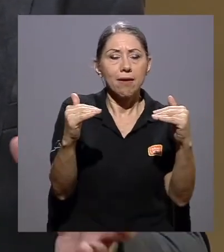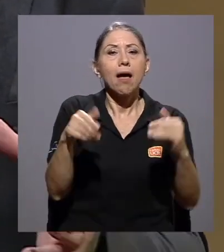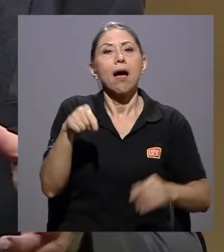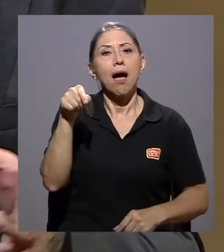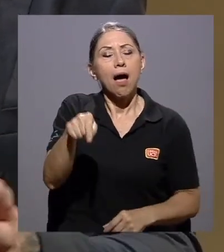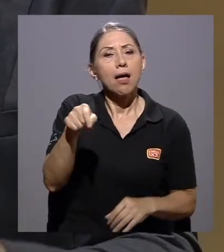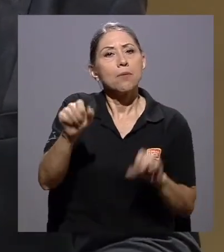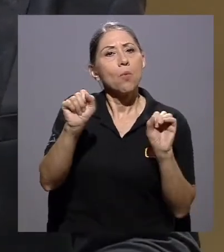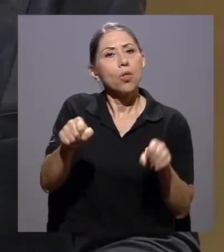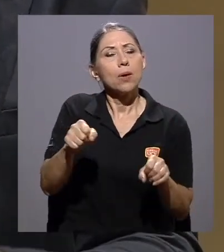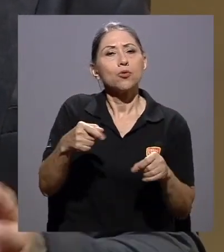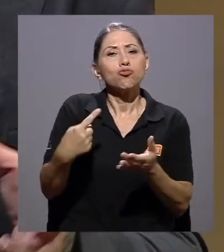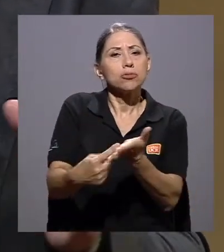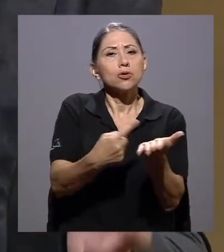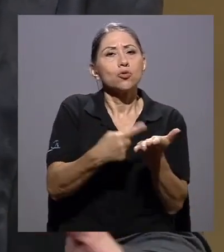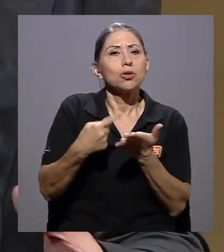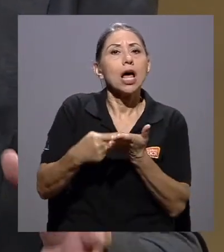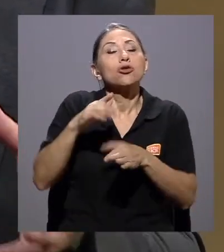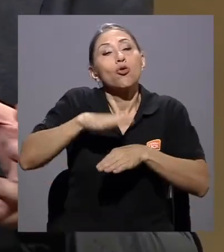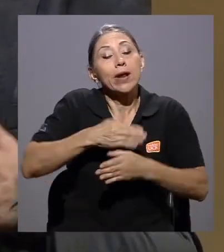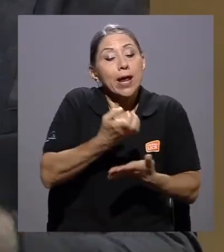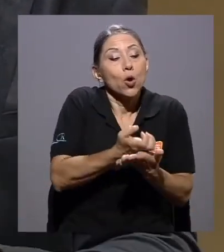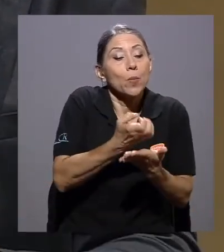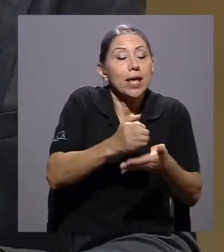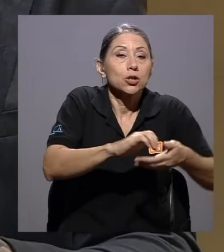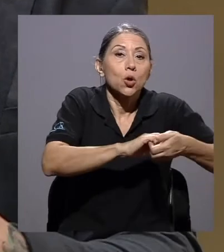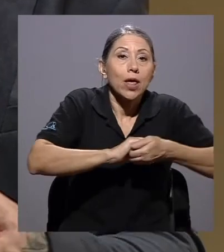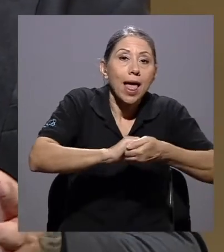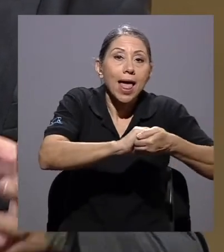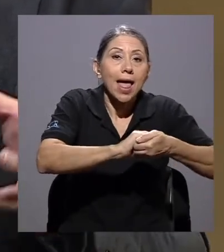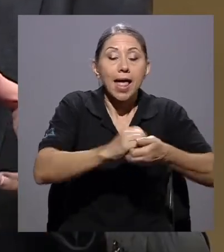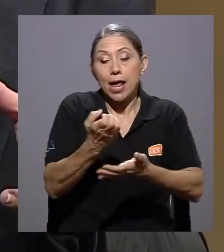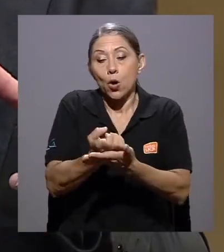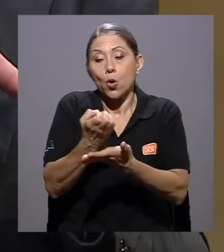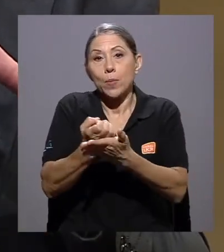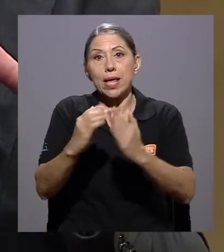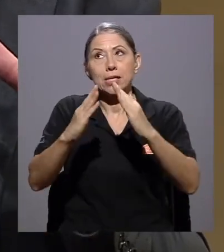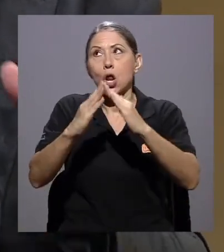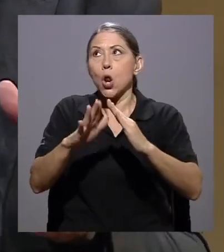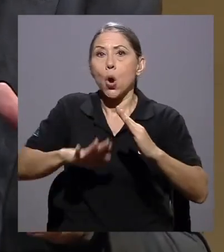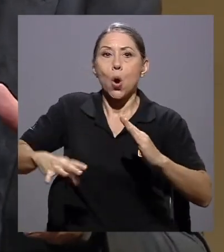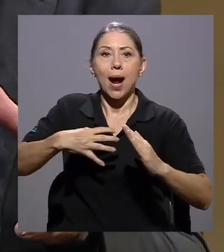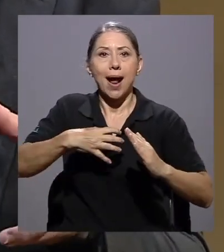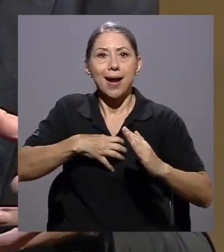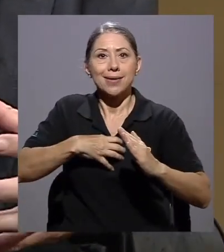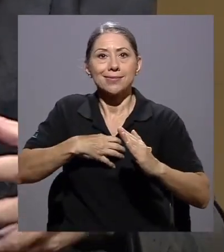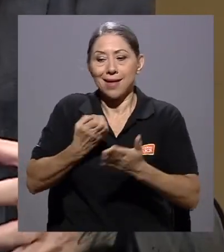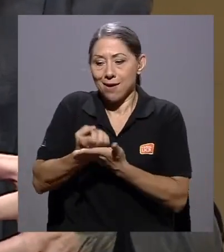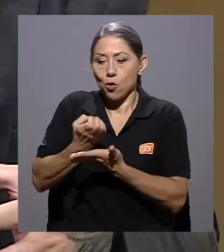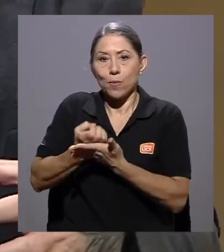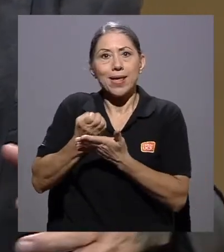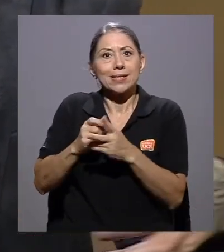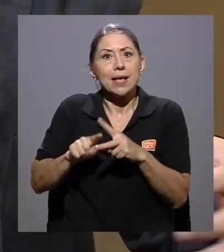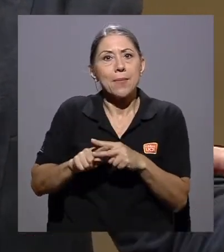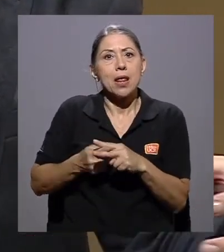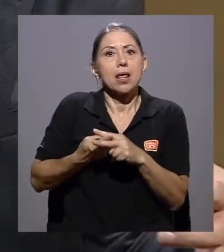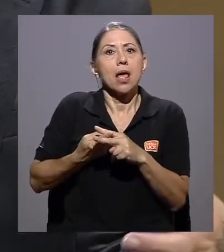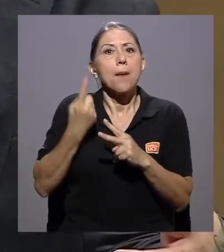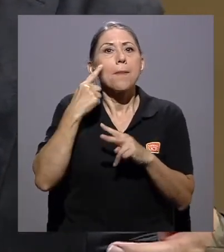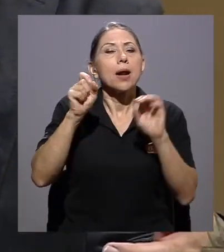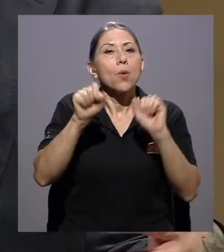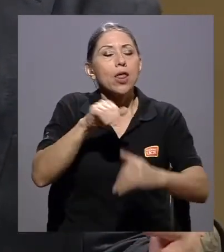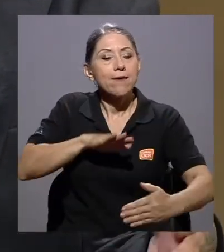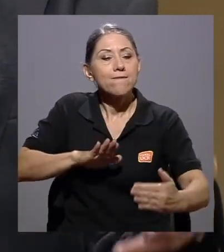sobre estas economías solidarias, economías locales, economías emergentes que permitan hacer frente a la construcción enorme